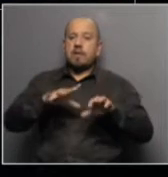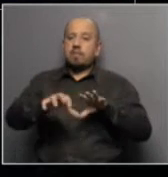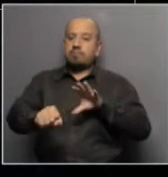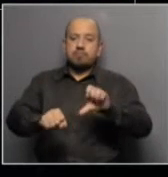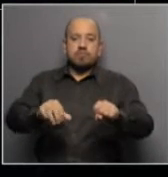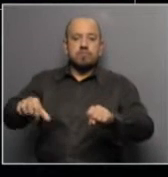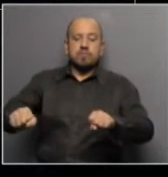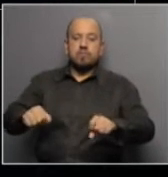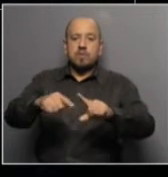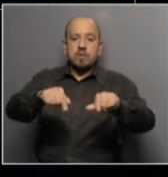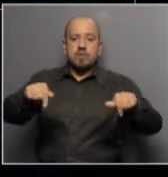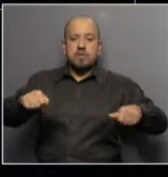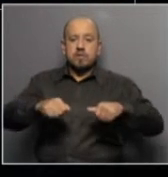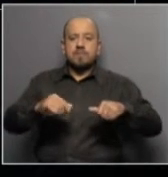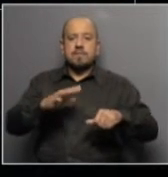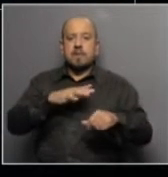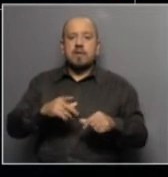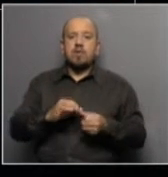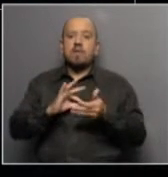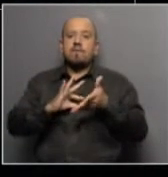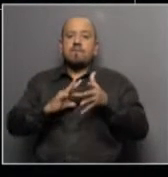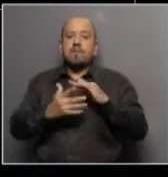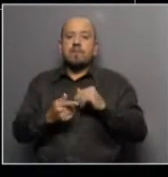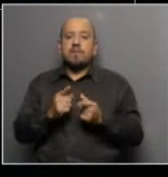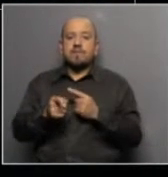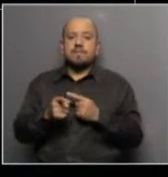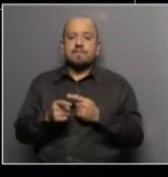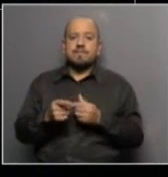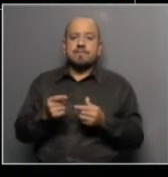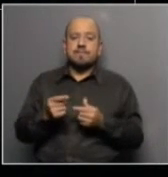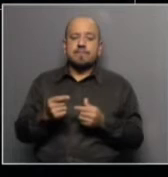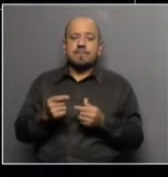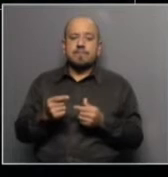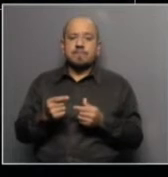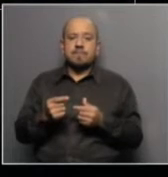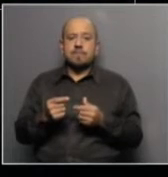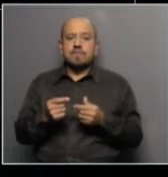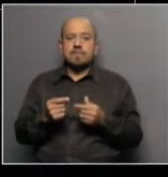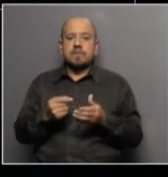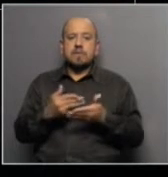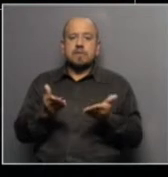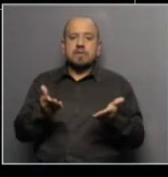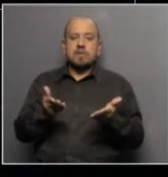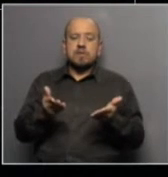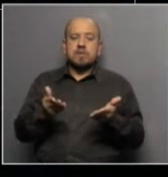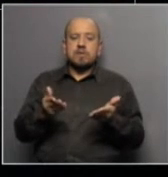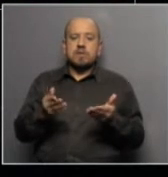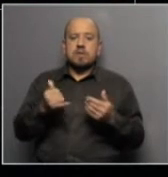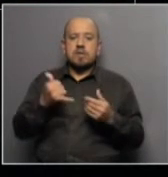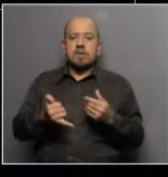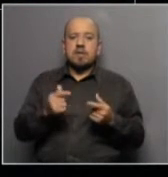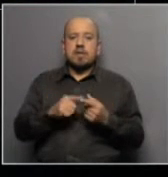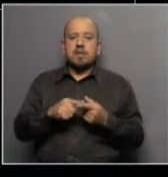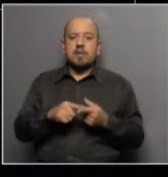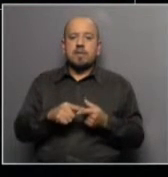hay un modelo que se impone, que justamente segrega, que jurídicamente tiene